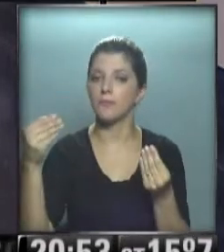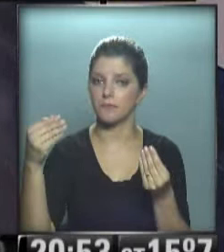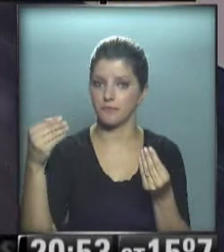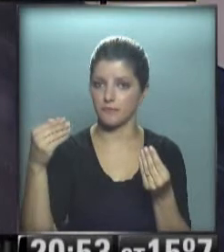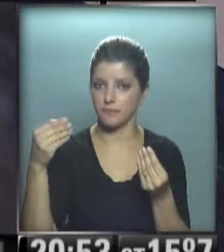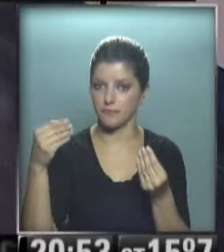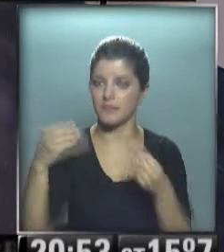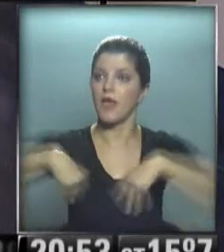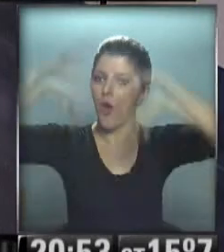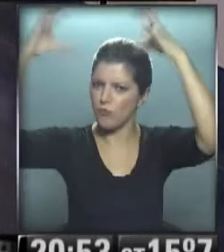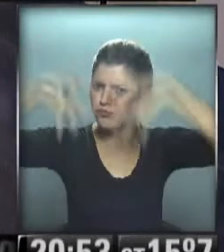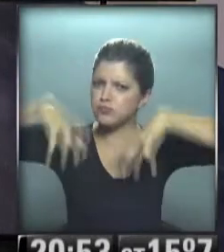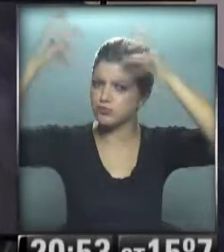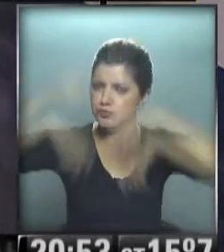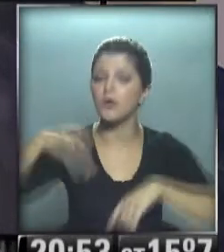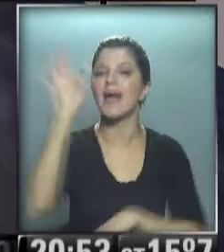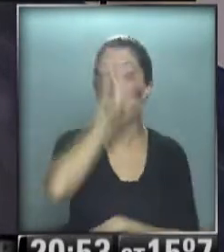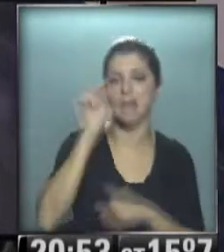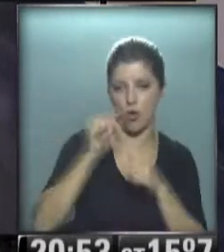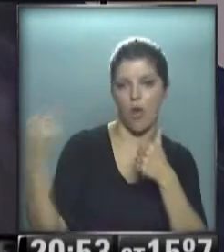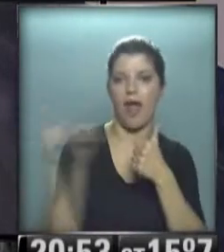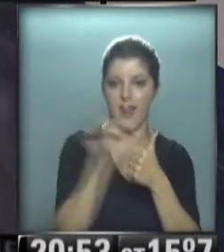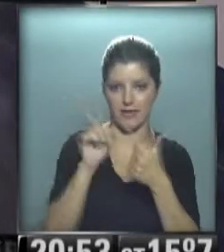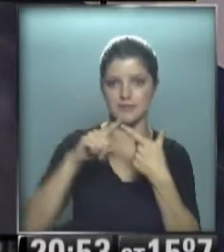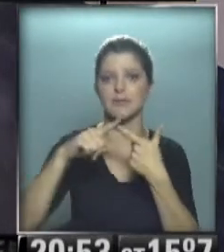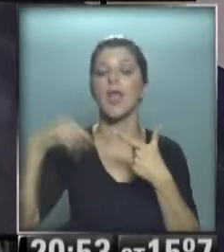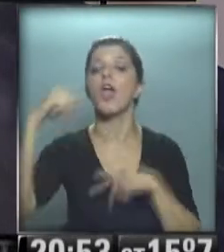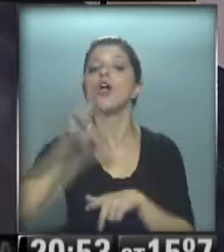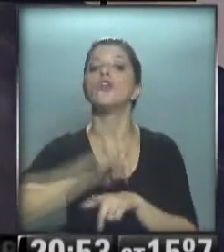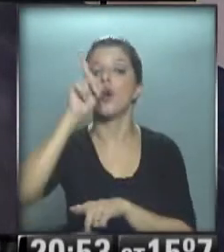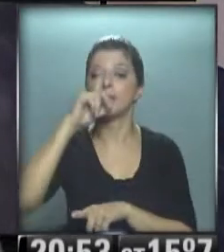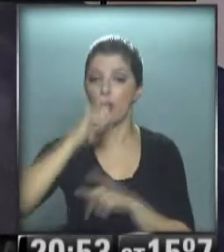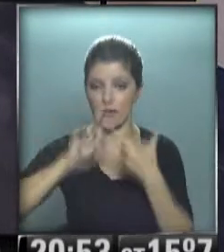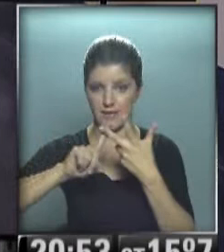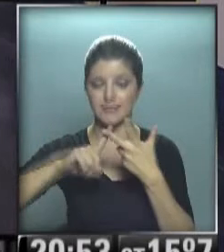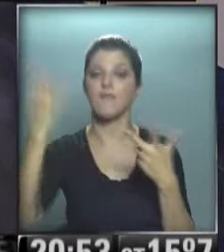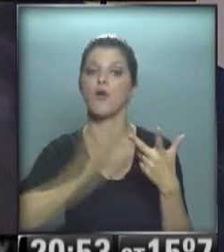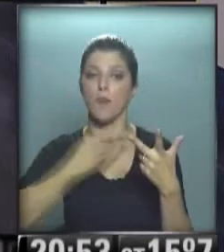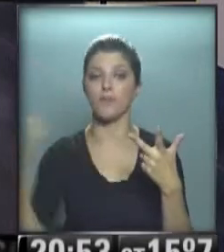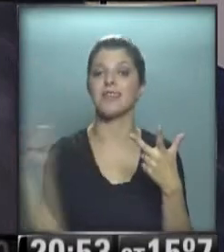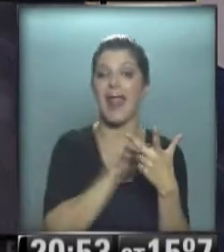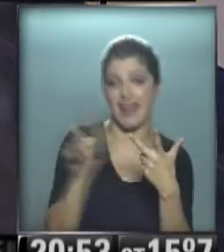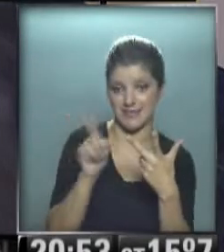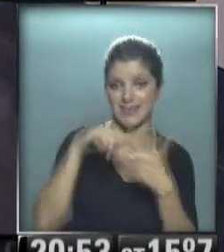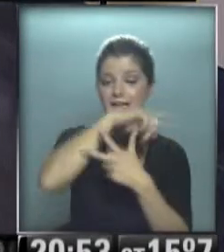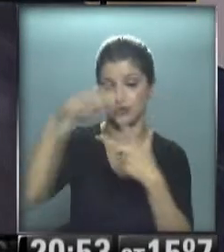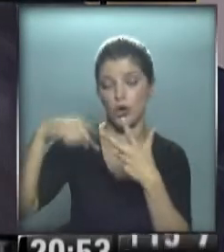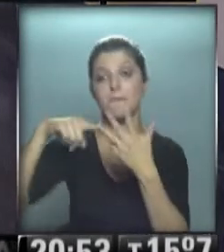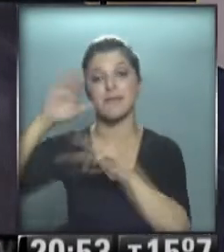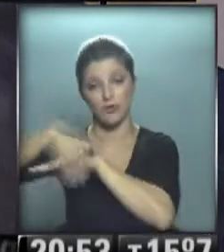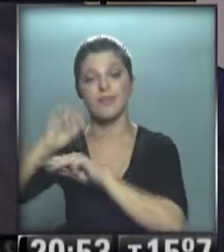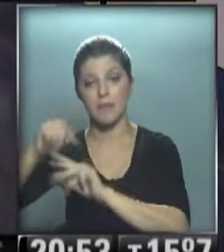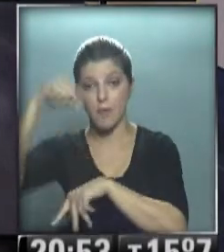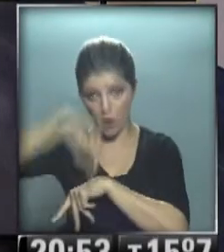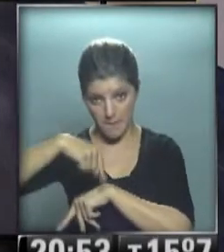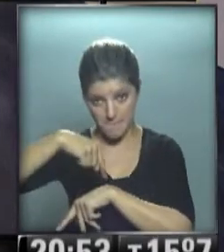la precipitación. Este de Chaco, norte de Corrientes, este de Formosa y Misiones, porque allí desde mañana hasta el viernes de esta semana van a